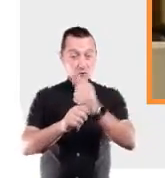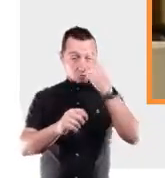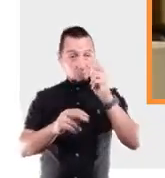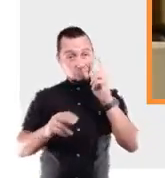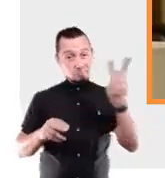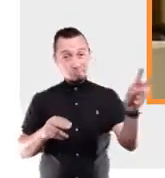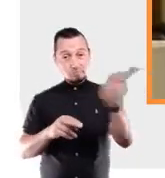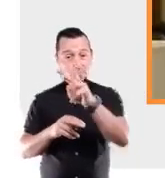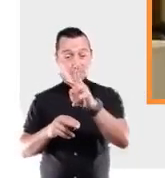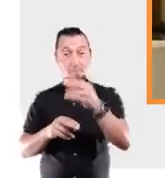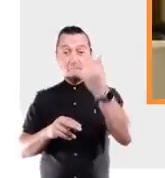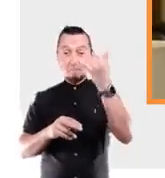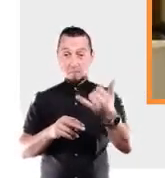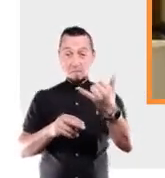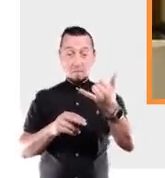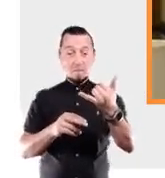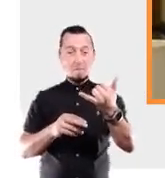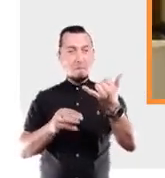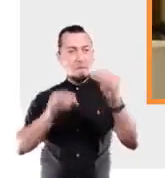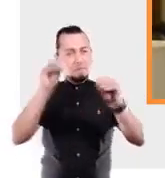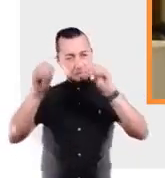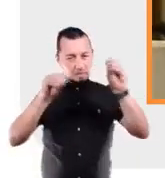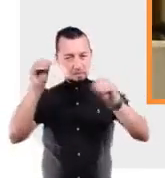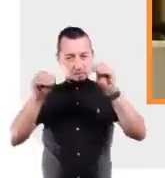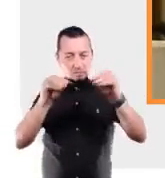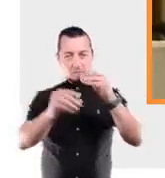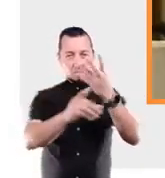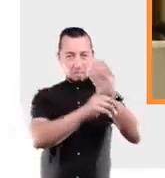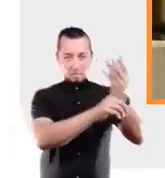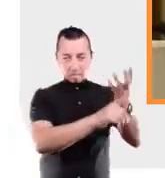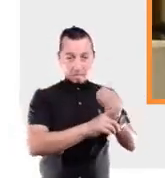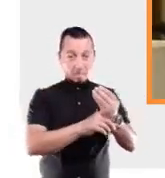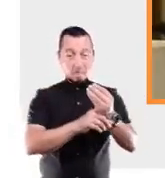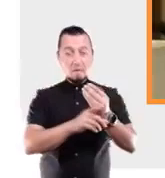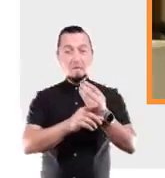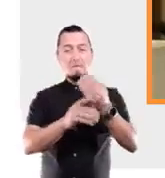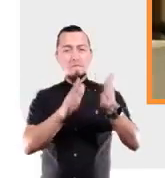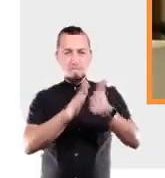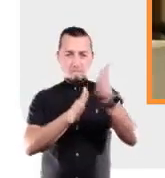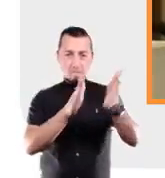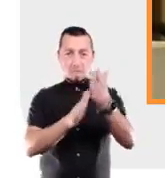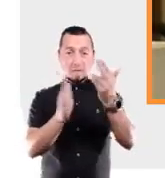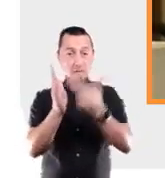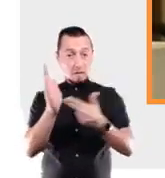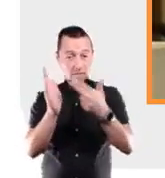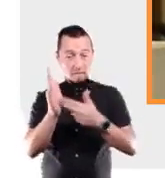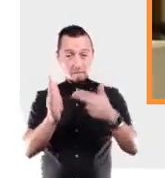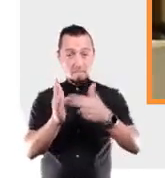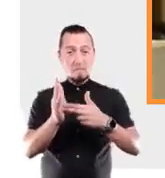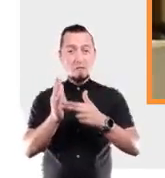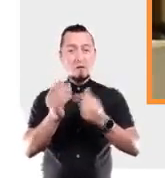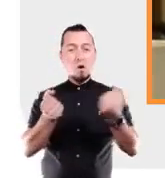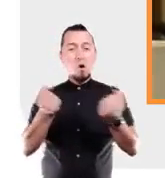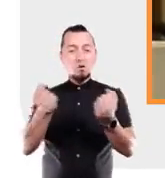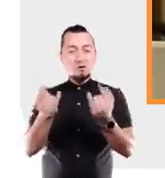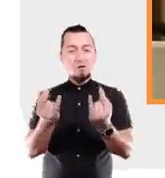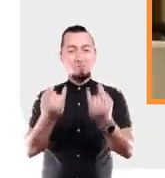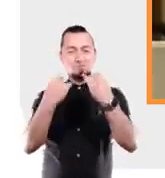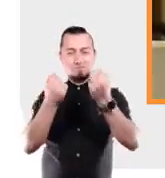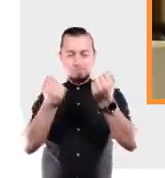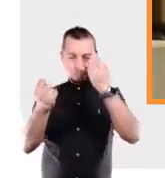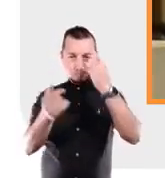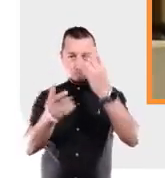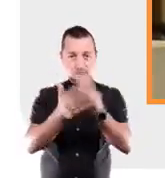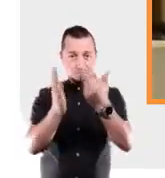obras accesorias, así como las obras civiles en talleres y cocheras, incluyendo también